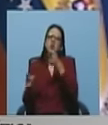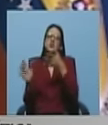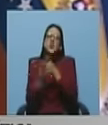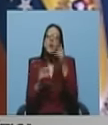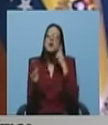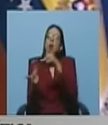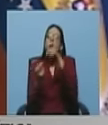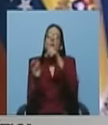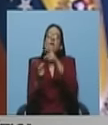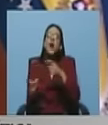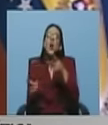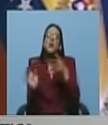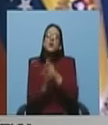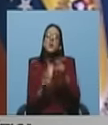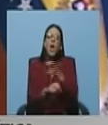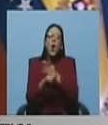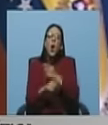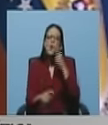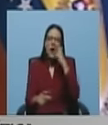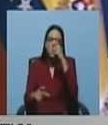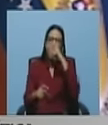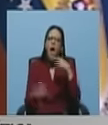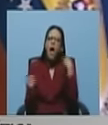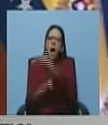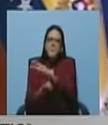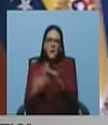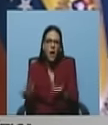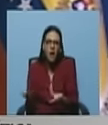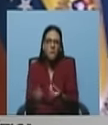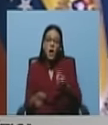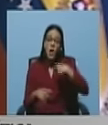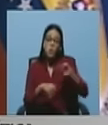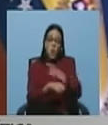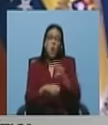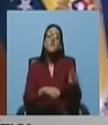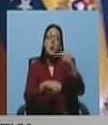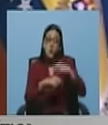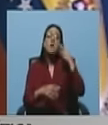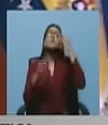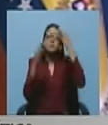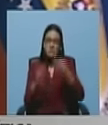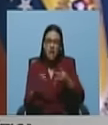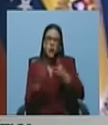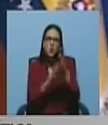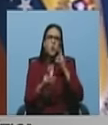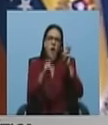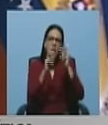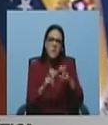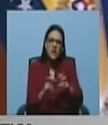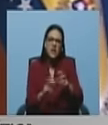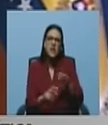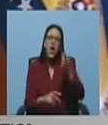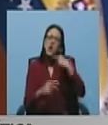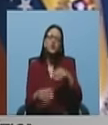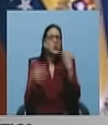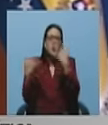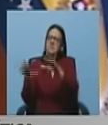factura. El gobierno nacional, como ha sido siempre serio en este tipo de investigaciones,